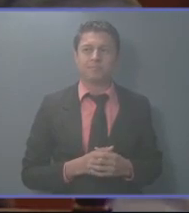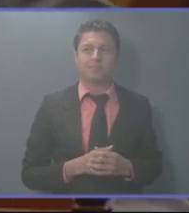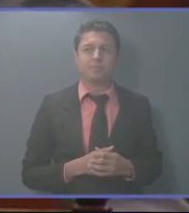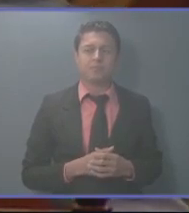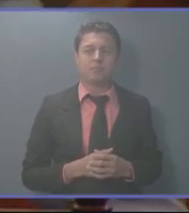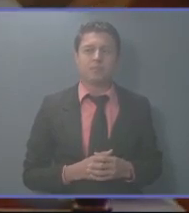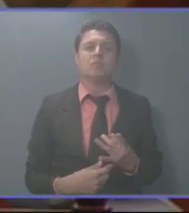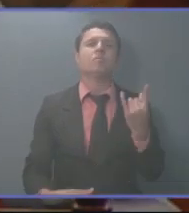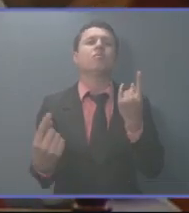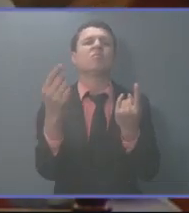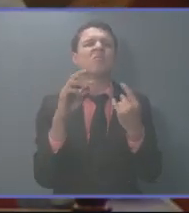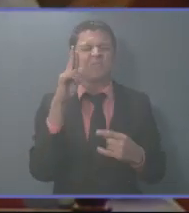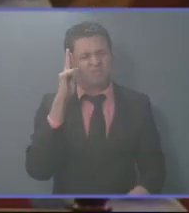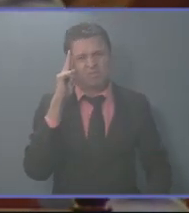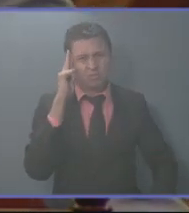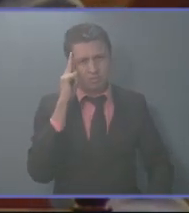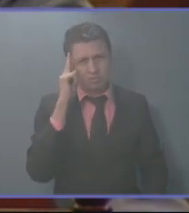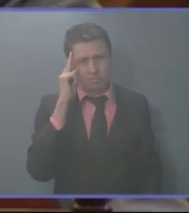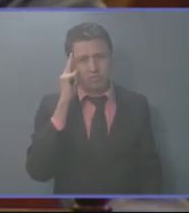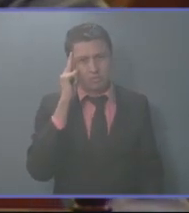¿Cuál es la razón?